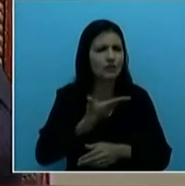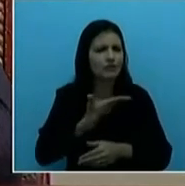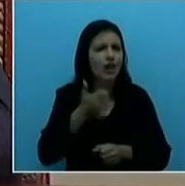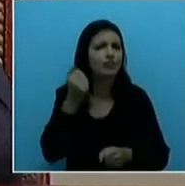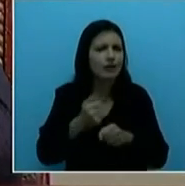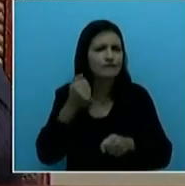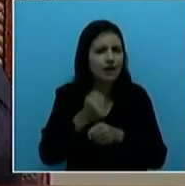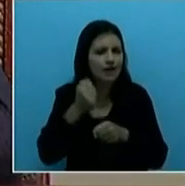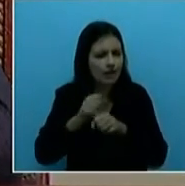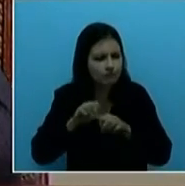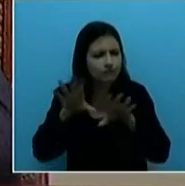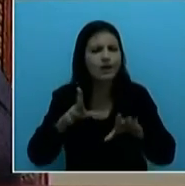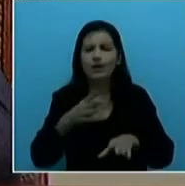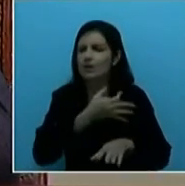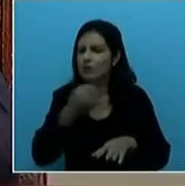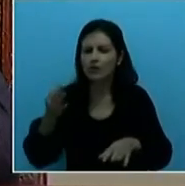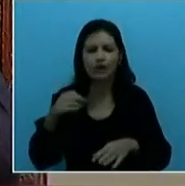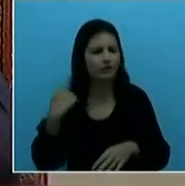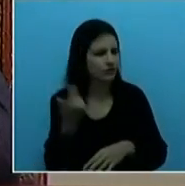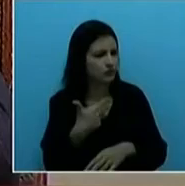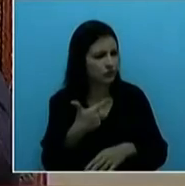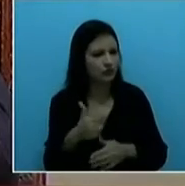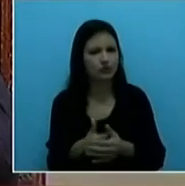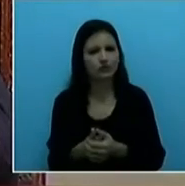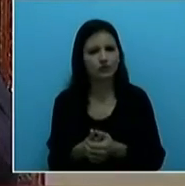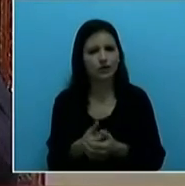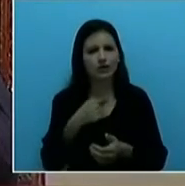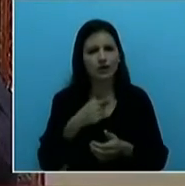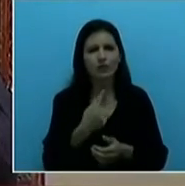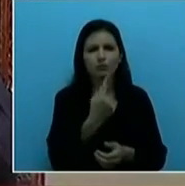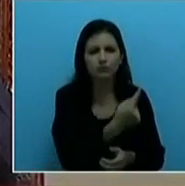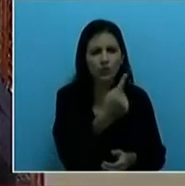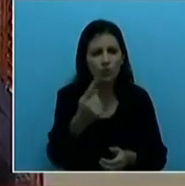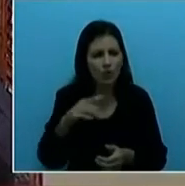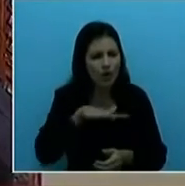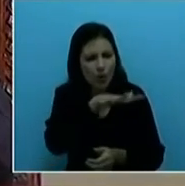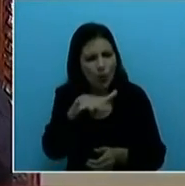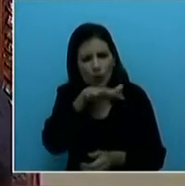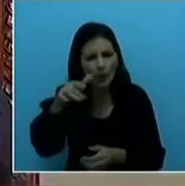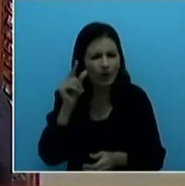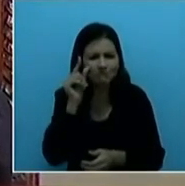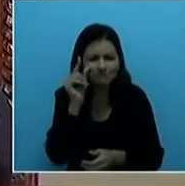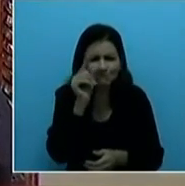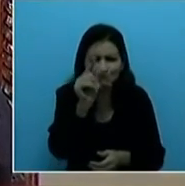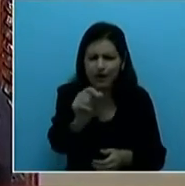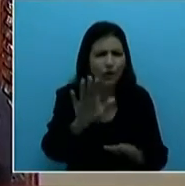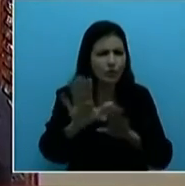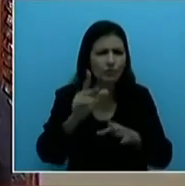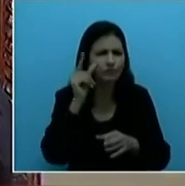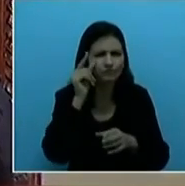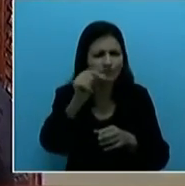asegurarnos que las oportunidades estén en cada rincón de santa fe estoy